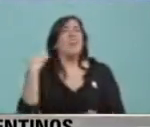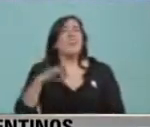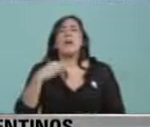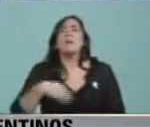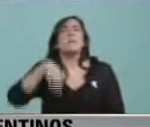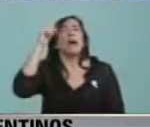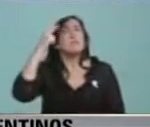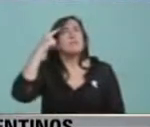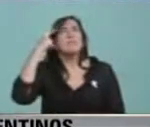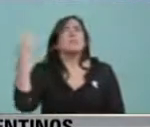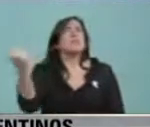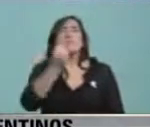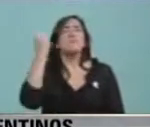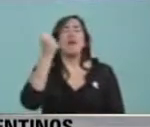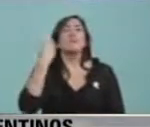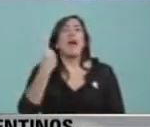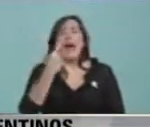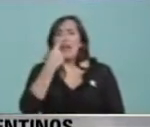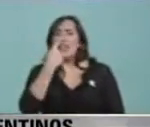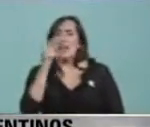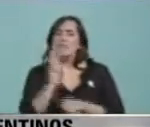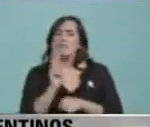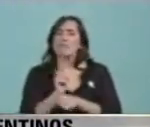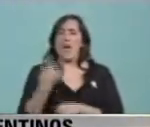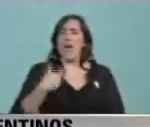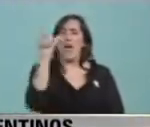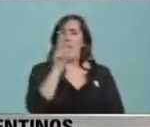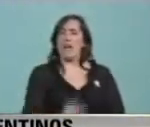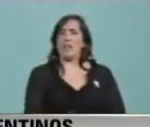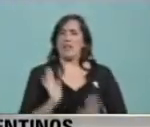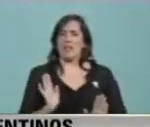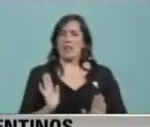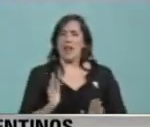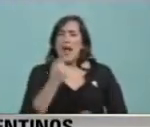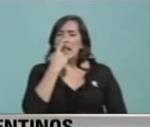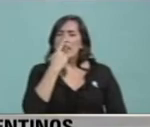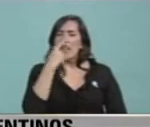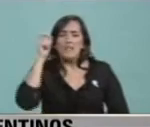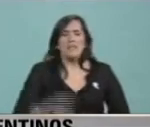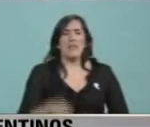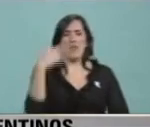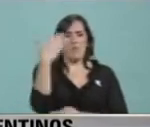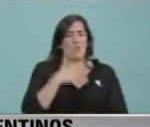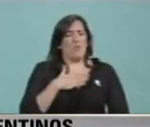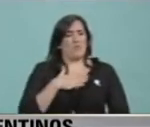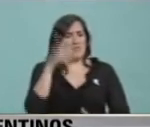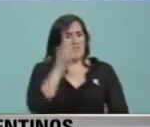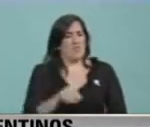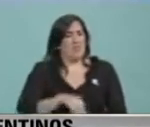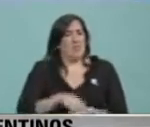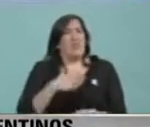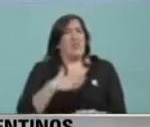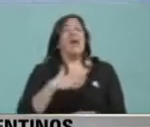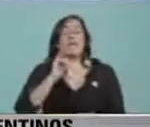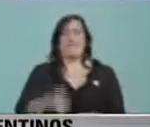más importante que los intereses de la nación argentina, los intereses de la patria, no pueden estar